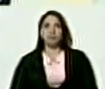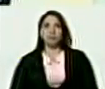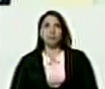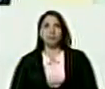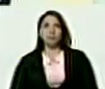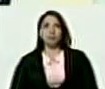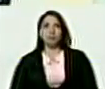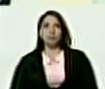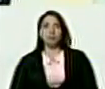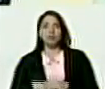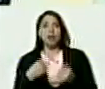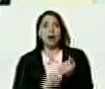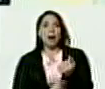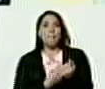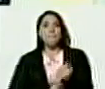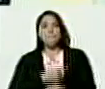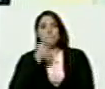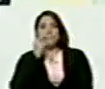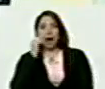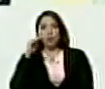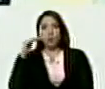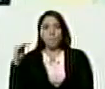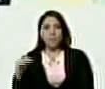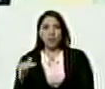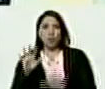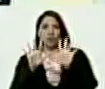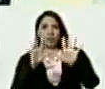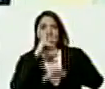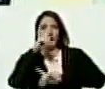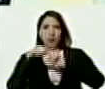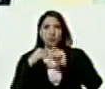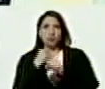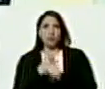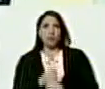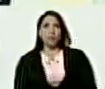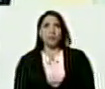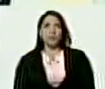de su hermano menor de 10 años.